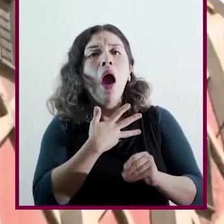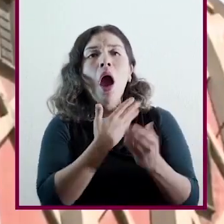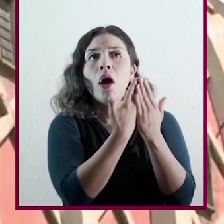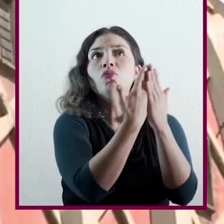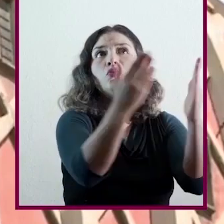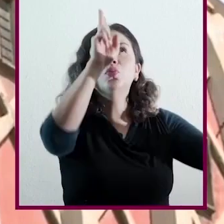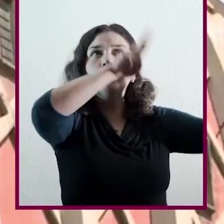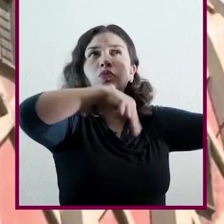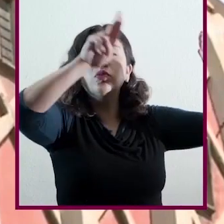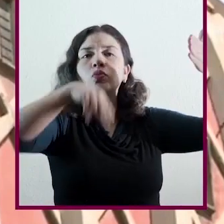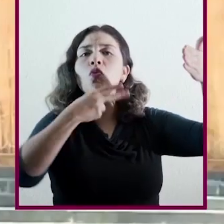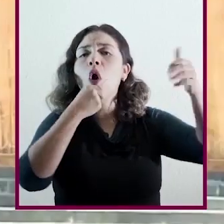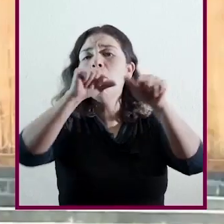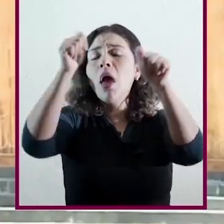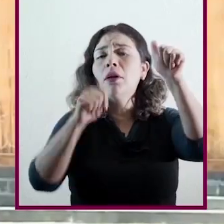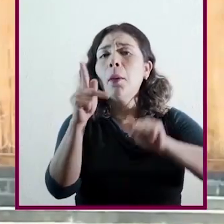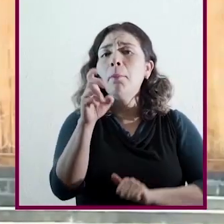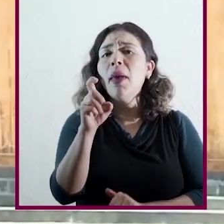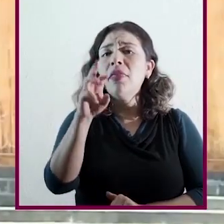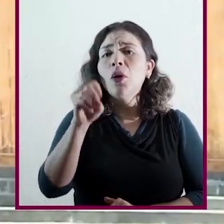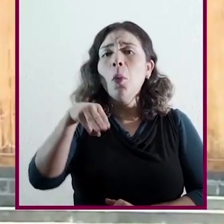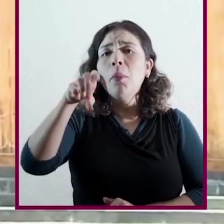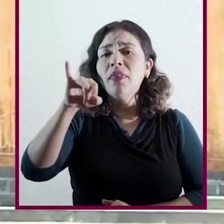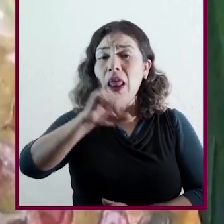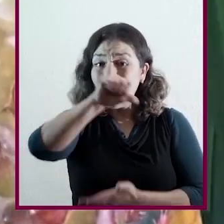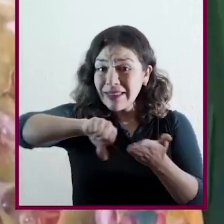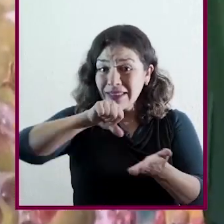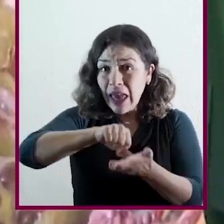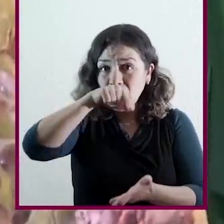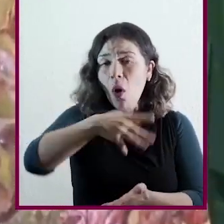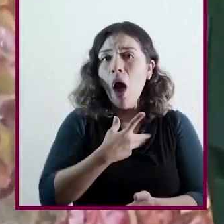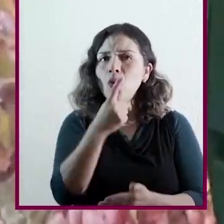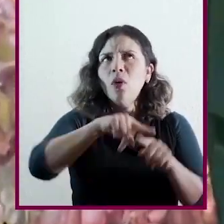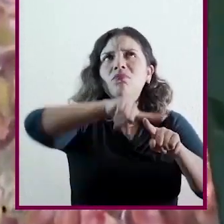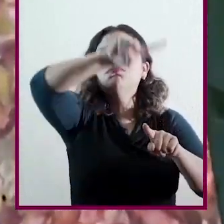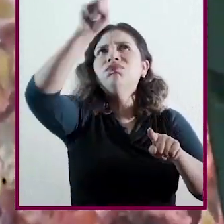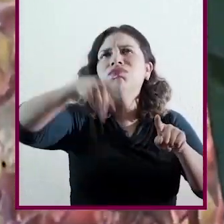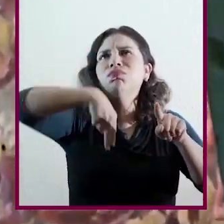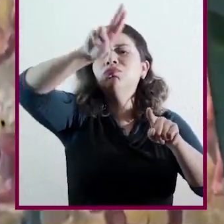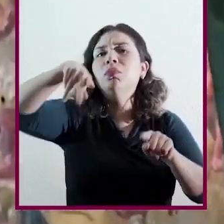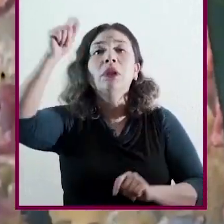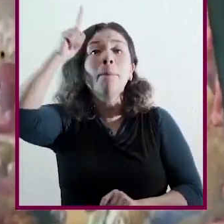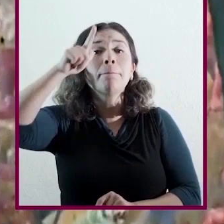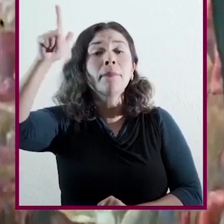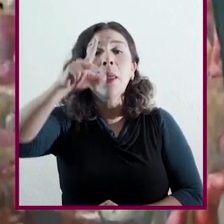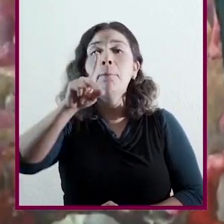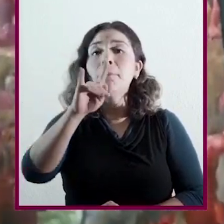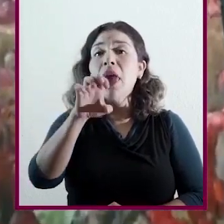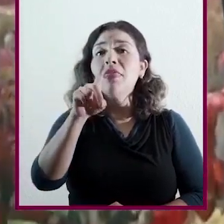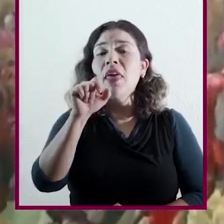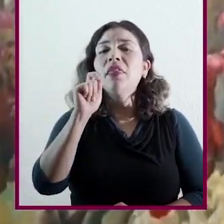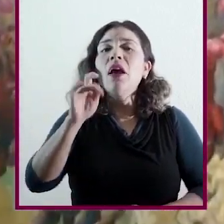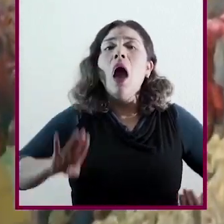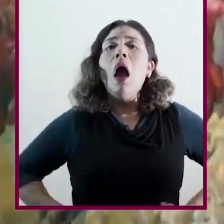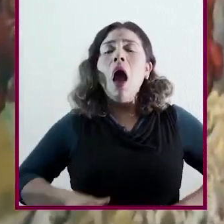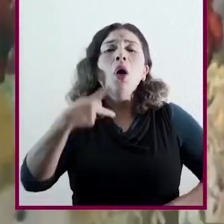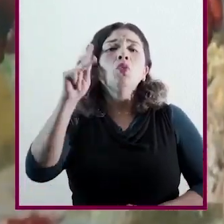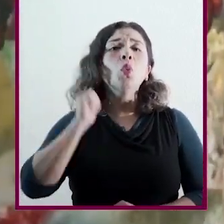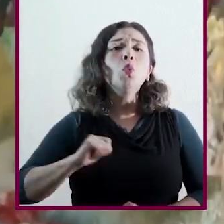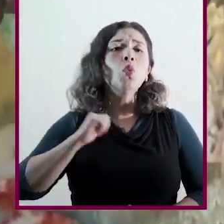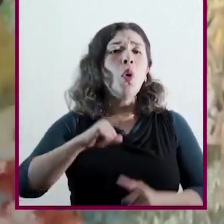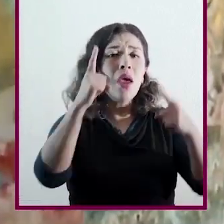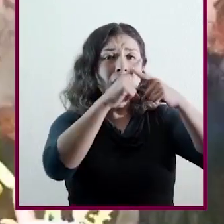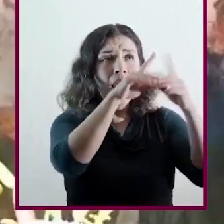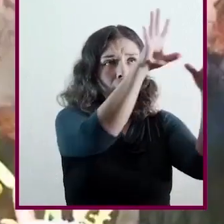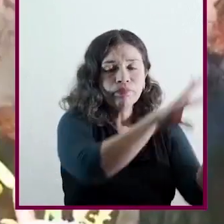incluye un mural del artista Pedro Medina. En el centro se encuentra una pintura de la Virgen de la Piedad que perteneció al